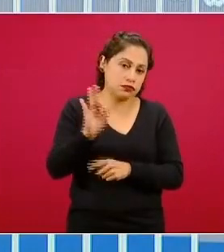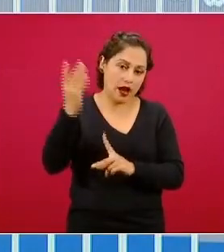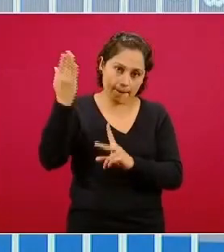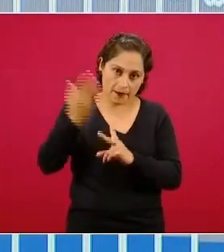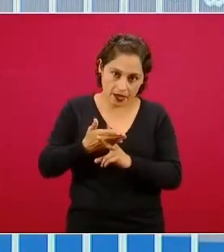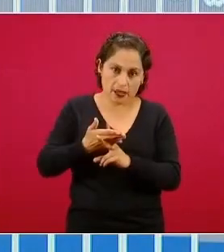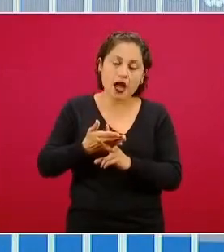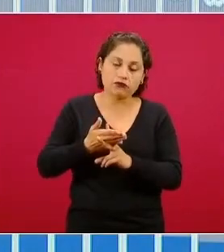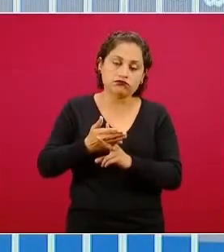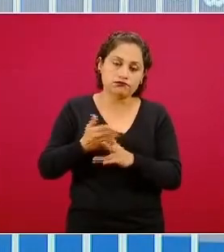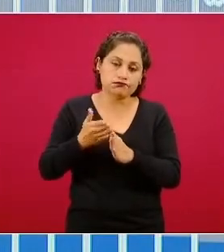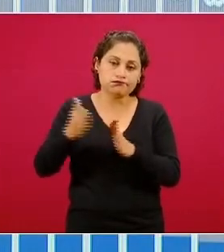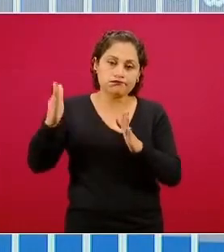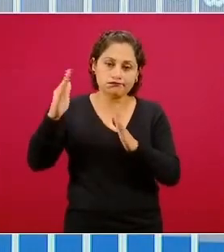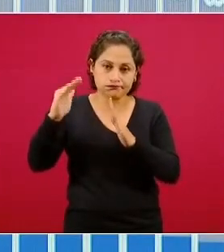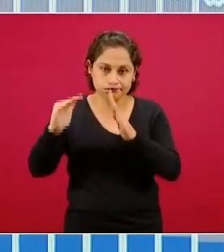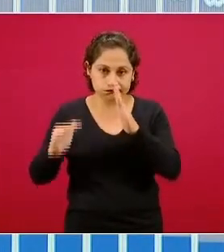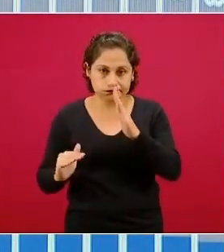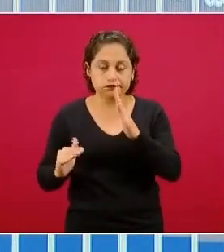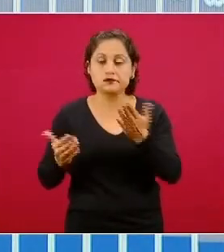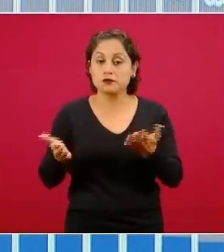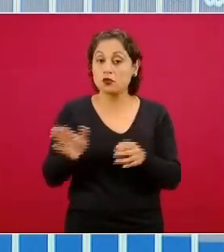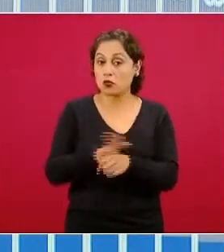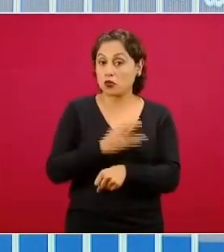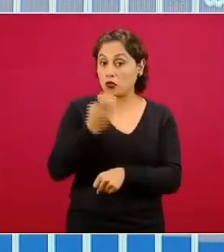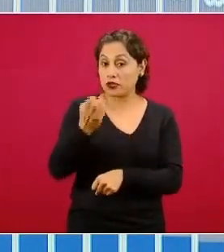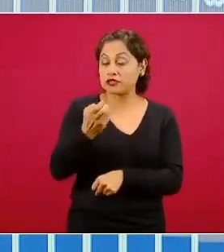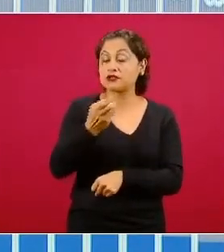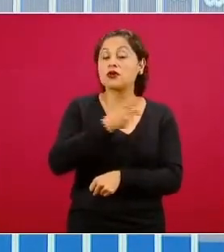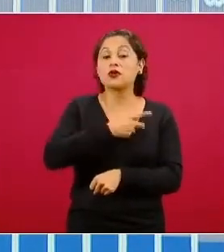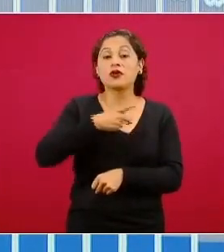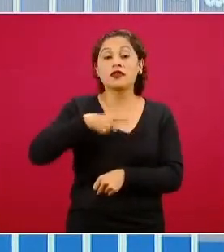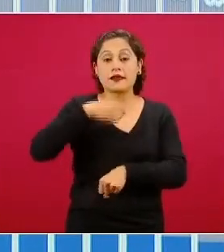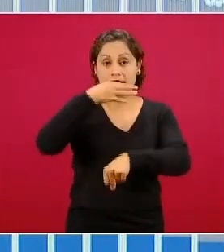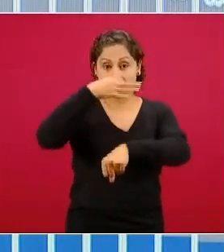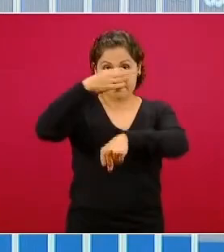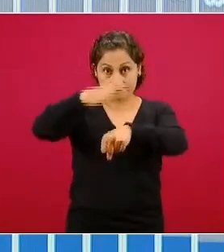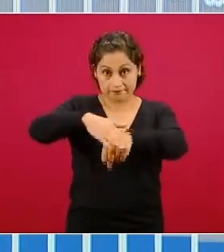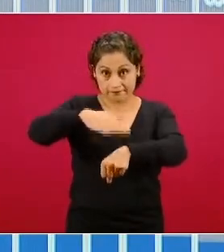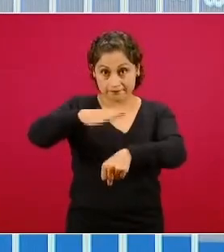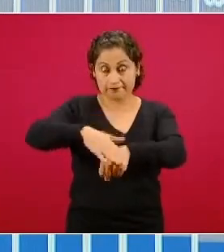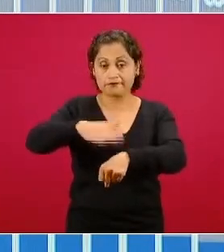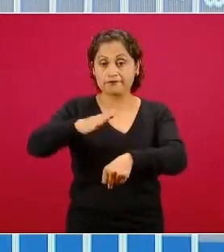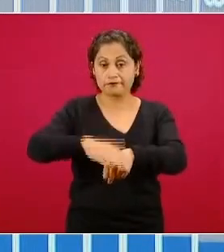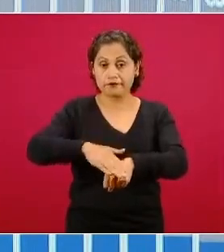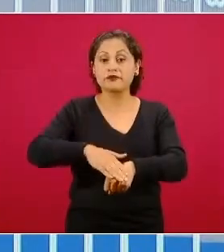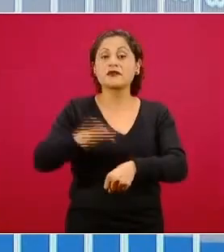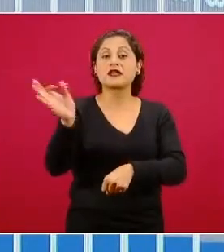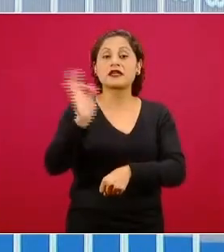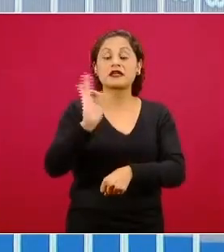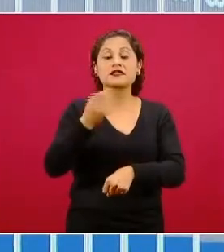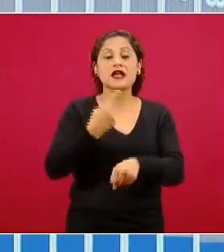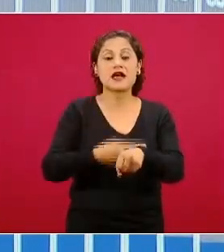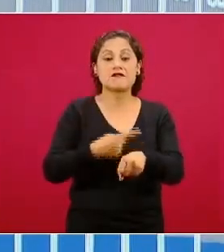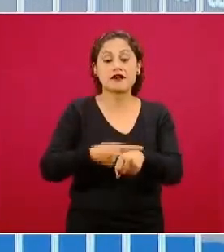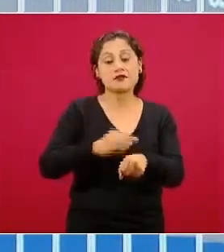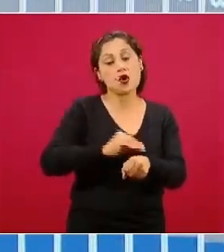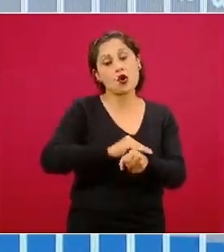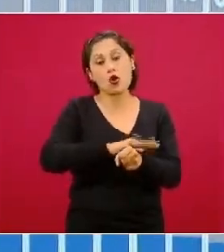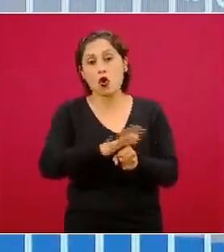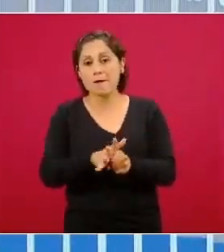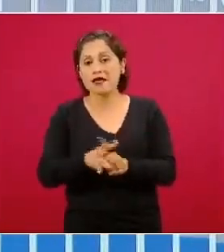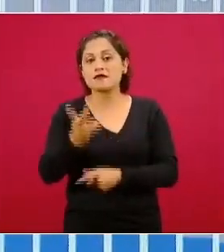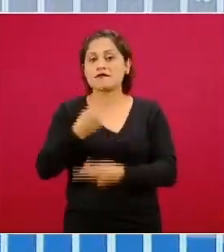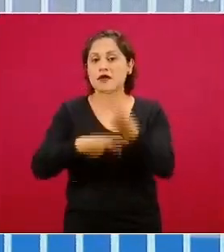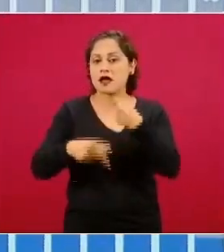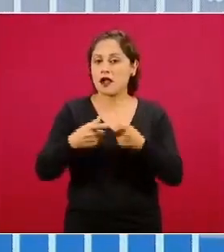ya, es posible que también tengamos un repunte de los casos de COVID. Es posible que esto ocurra. ¿Por qué razón es posible?